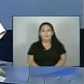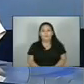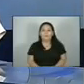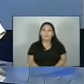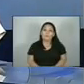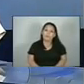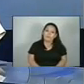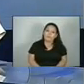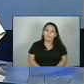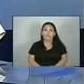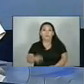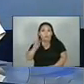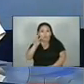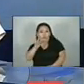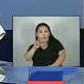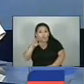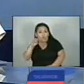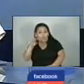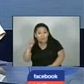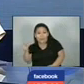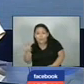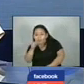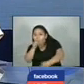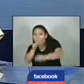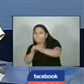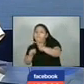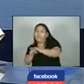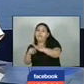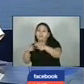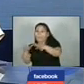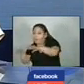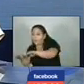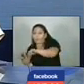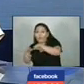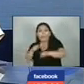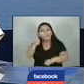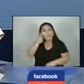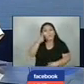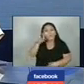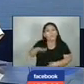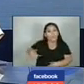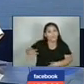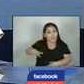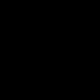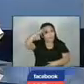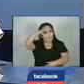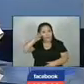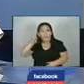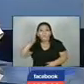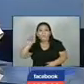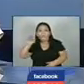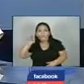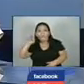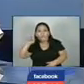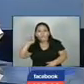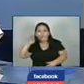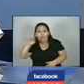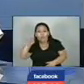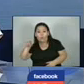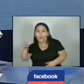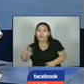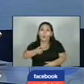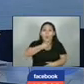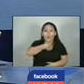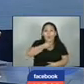más de 200 migrantes fueron rescatados en el estado de Veracruz en México el periodista de la red de noticias